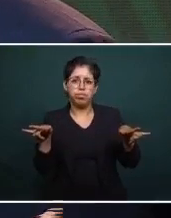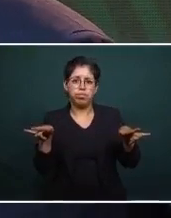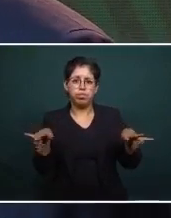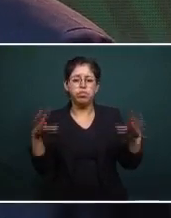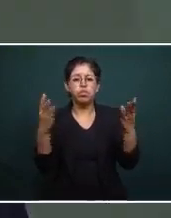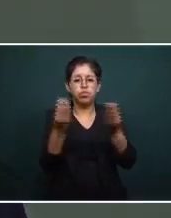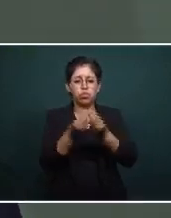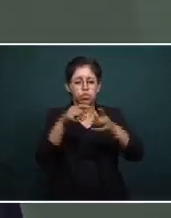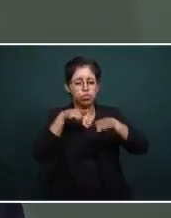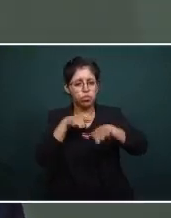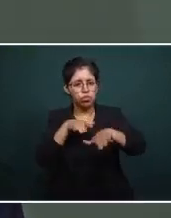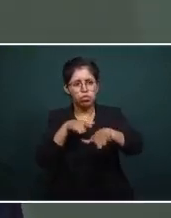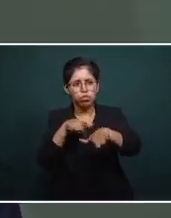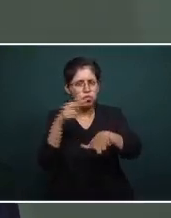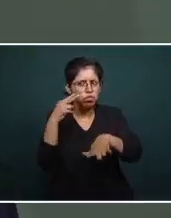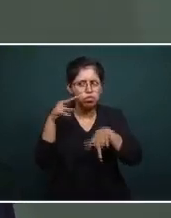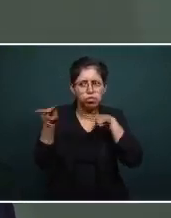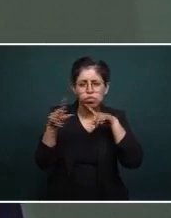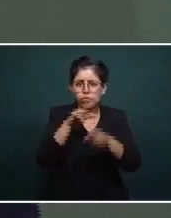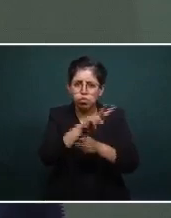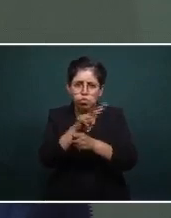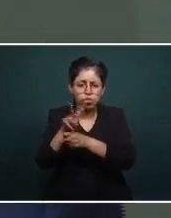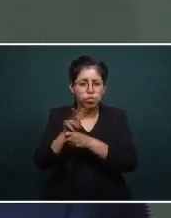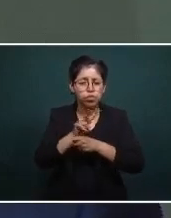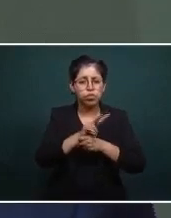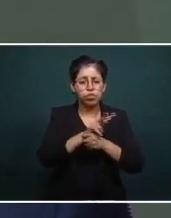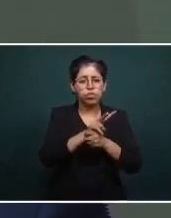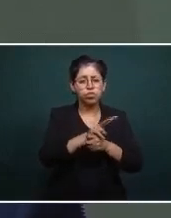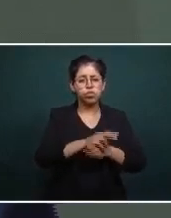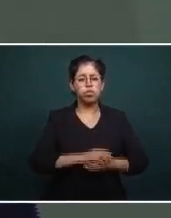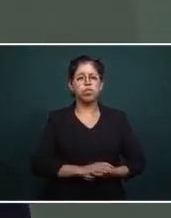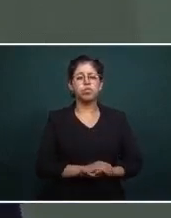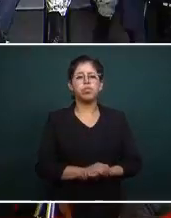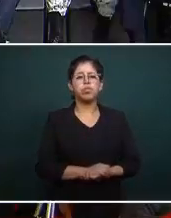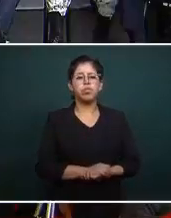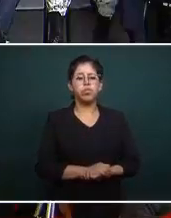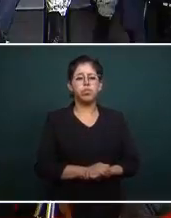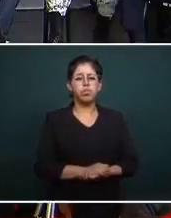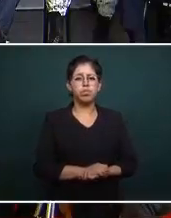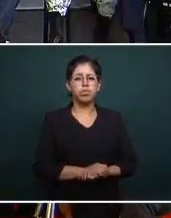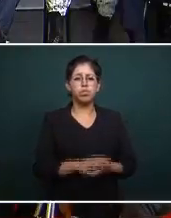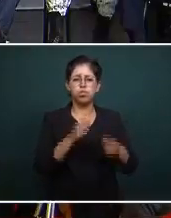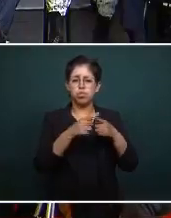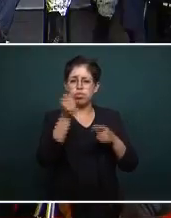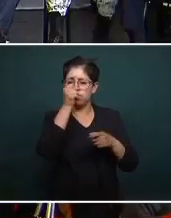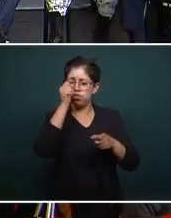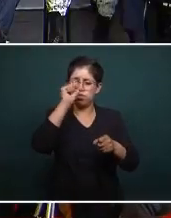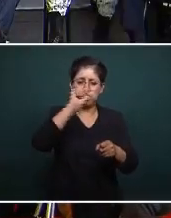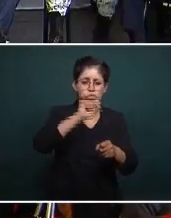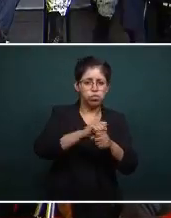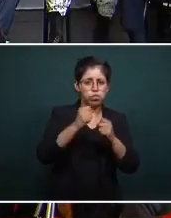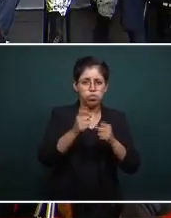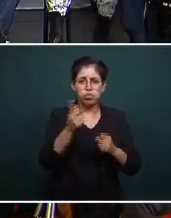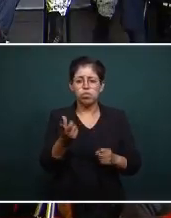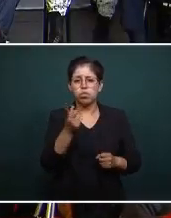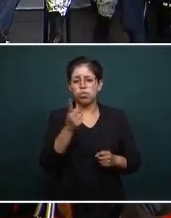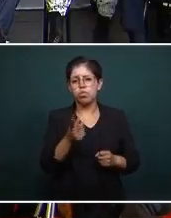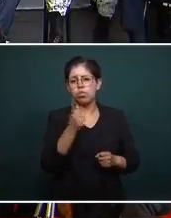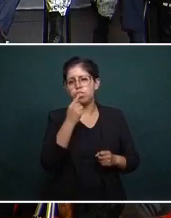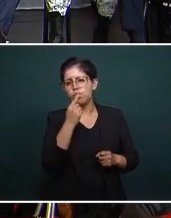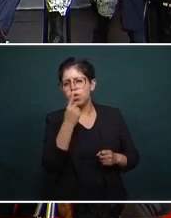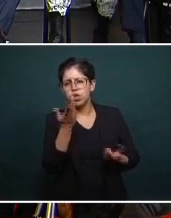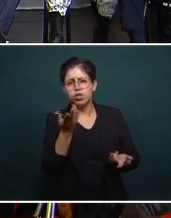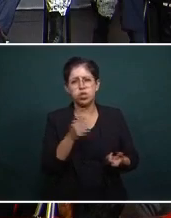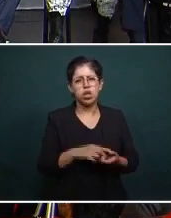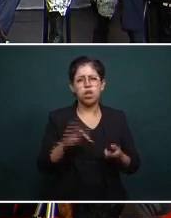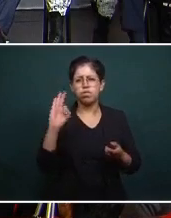coordinada, la Secretaría de Defensa, Secretaría de Marina, Secretaría de Seguridad Pública, Secretaría de Gobernación,